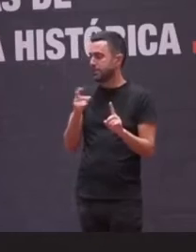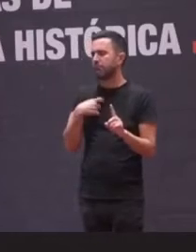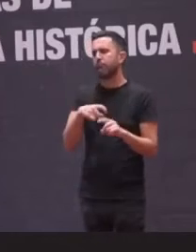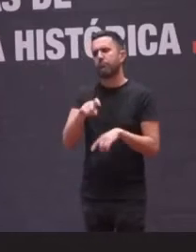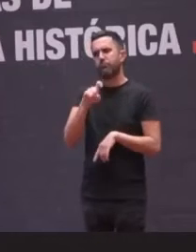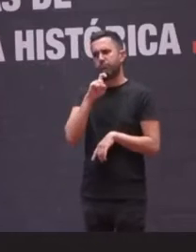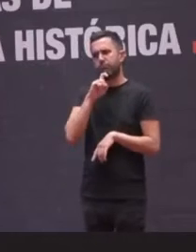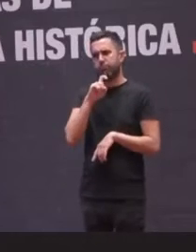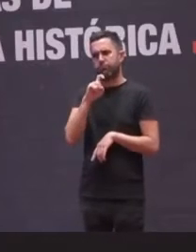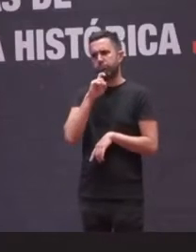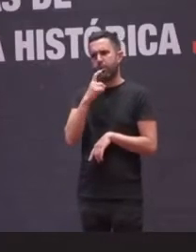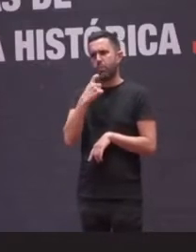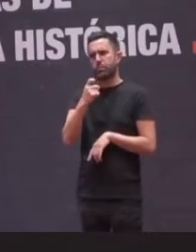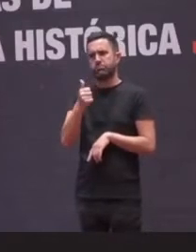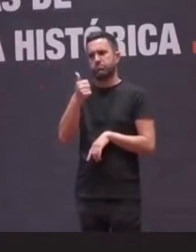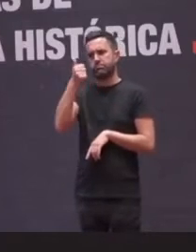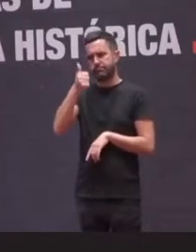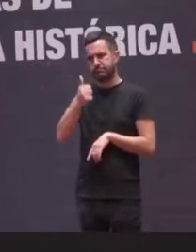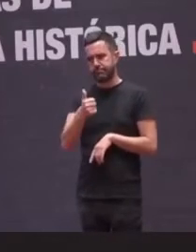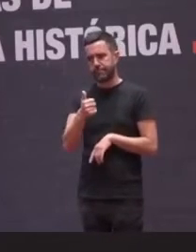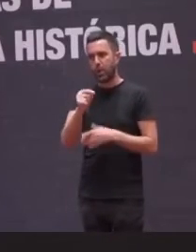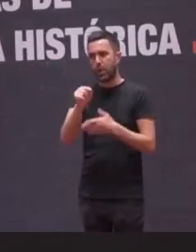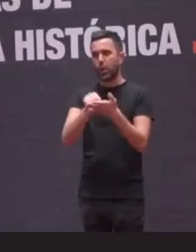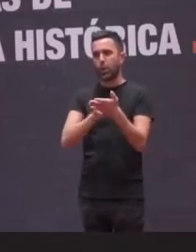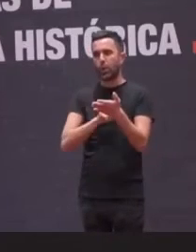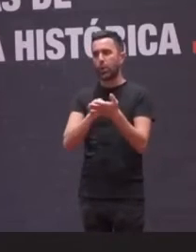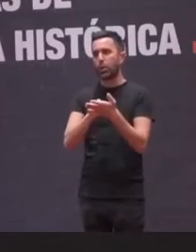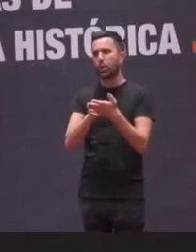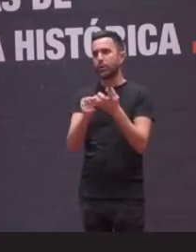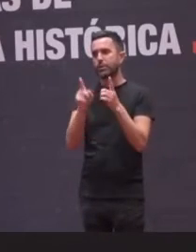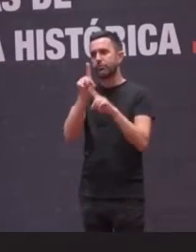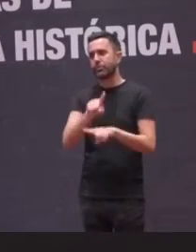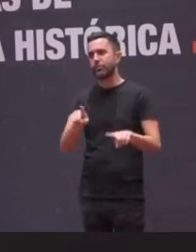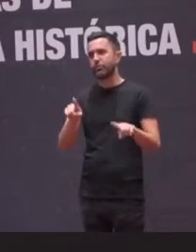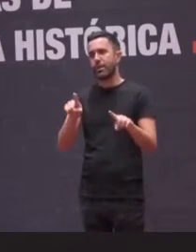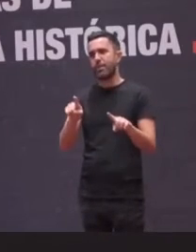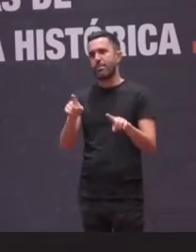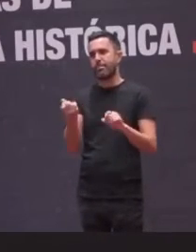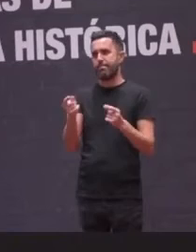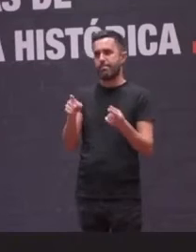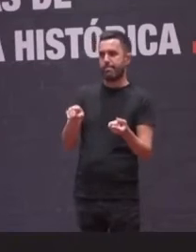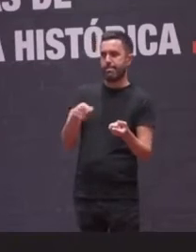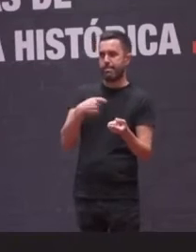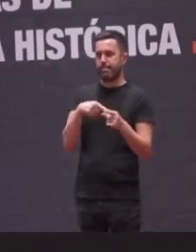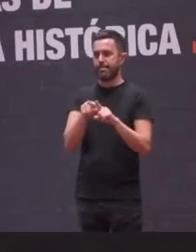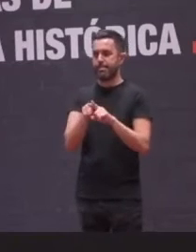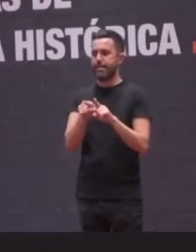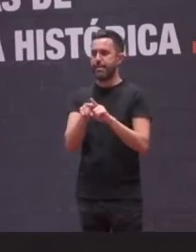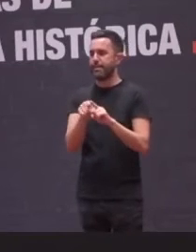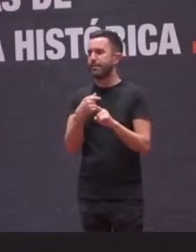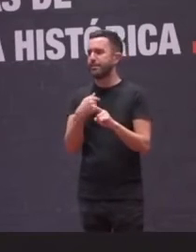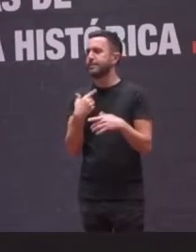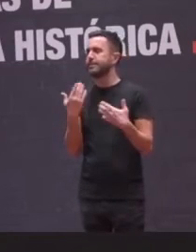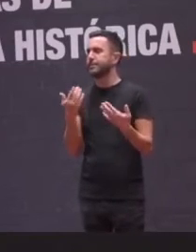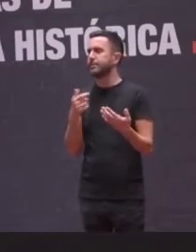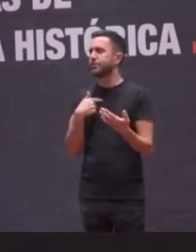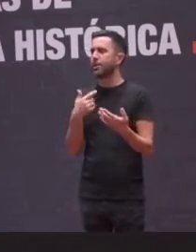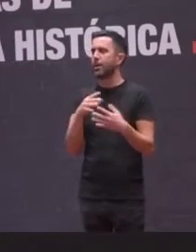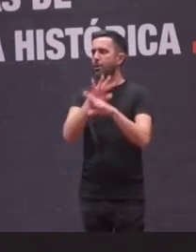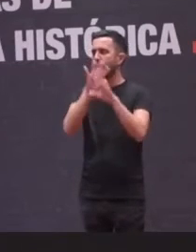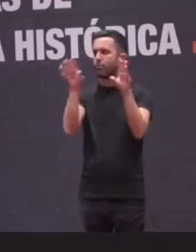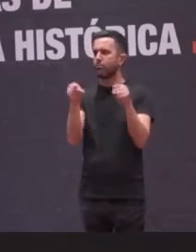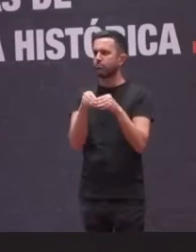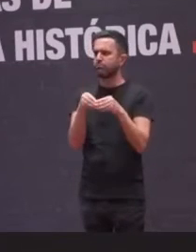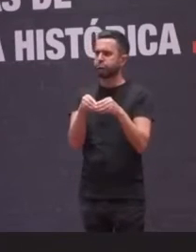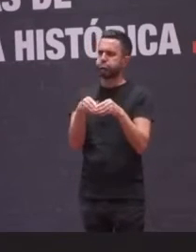dificultades. Vale, o contrato é simulado. Se nos quedamos aí e non decimos nada máis, podemos chegar a unha conclusión terrible. El propietario